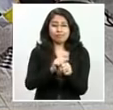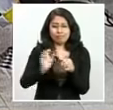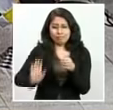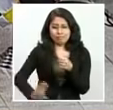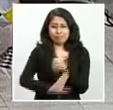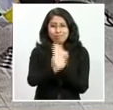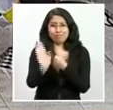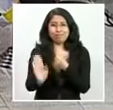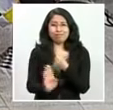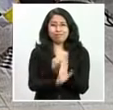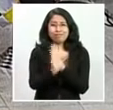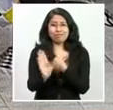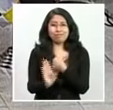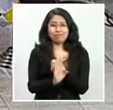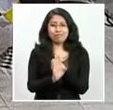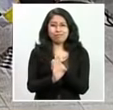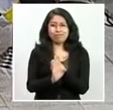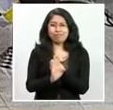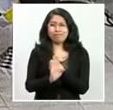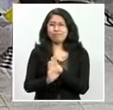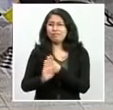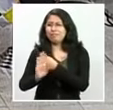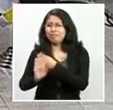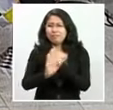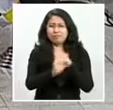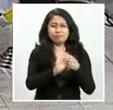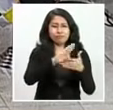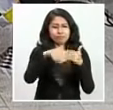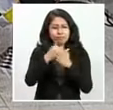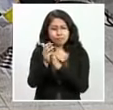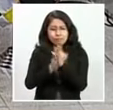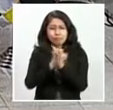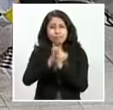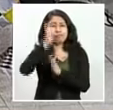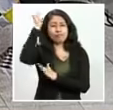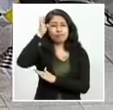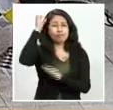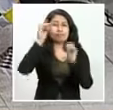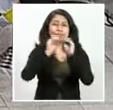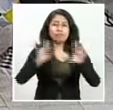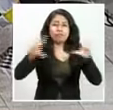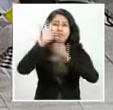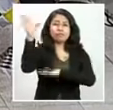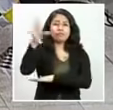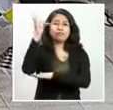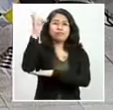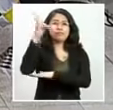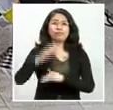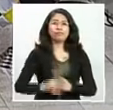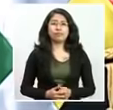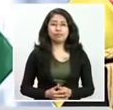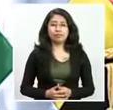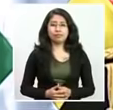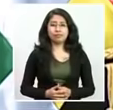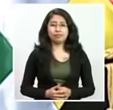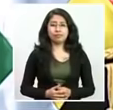defender ante todo los intereses del Estado Plurinacional de Bolivia.